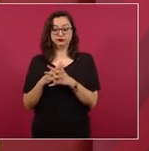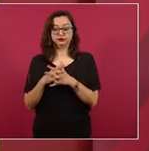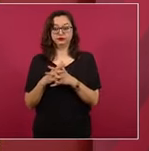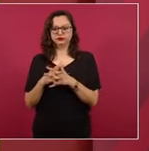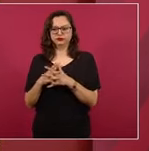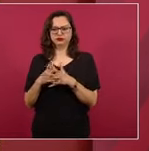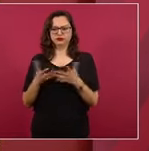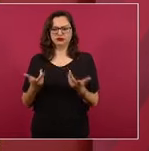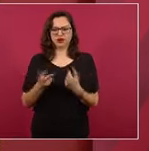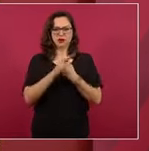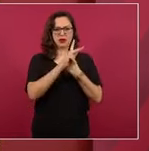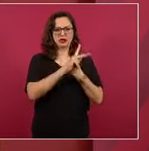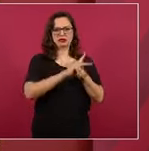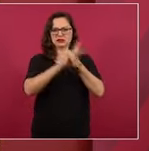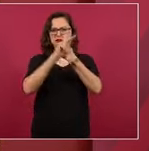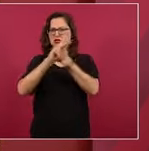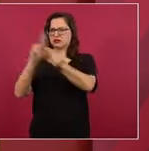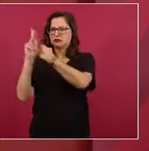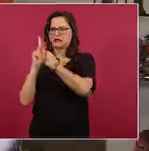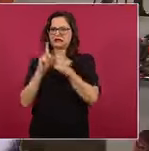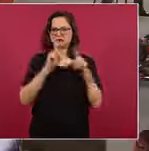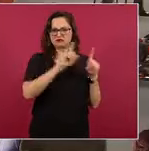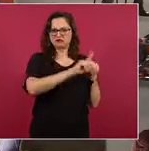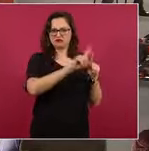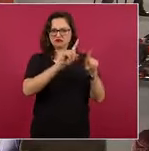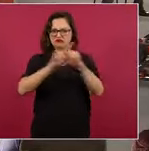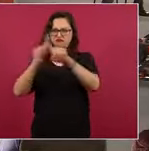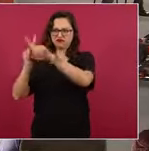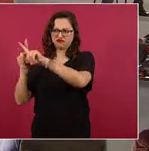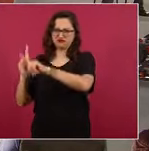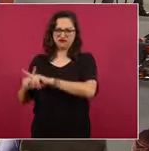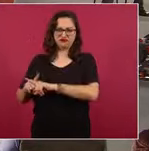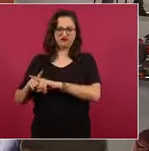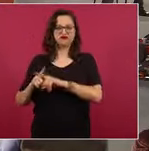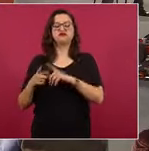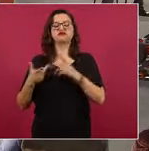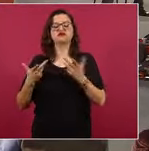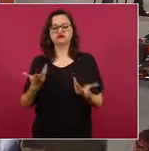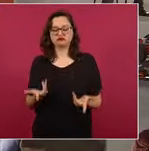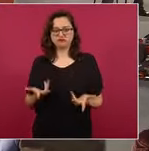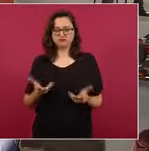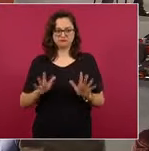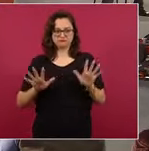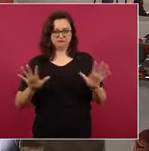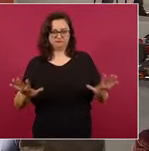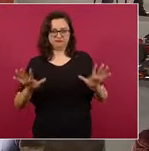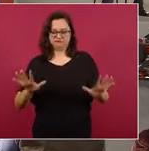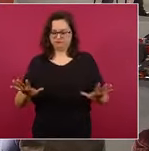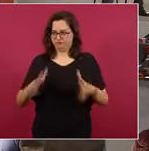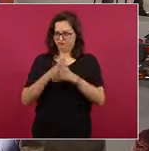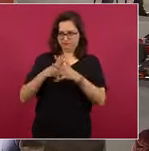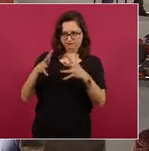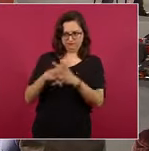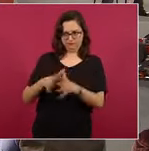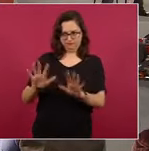países extranjeros y se creó un tribunal para la definición